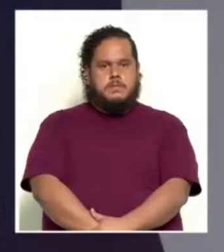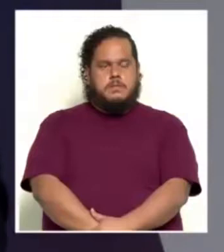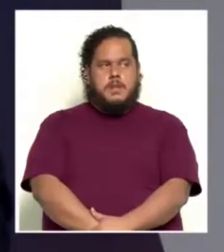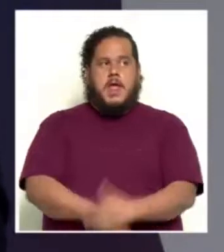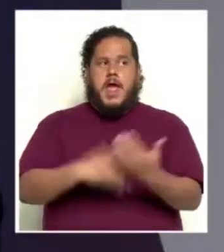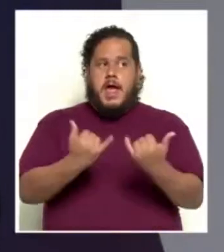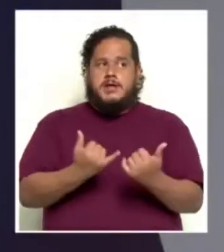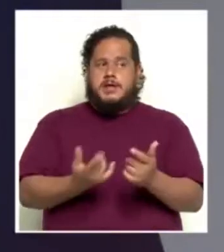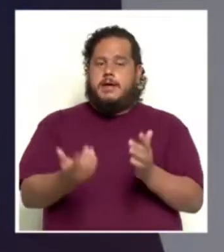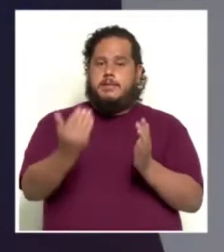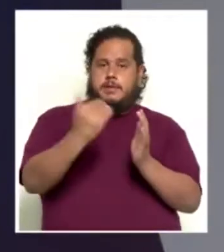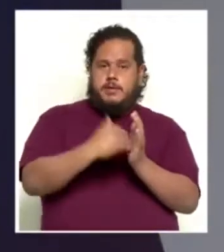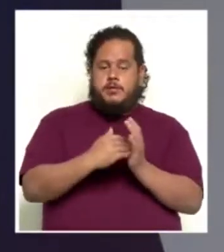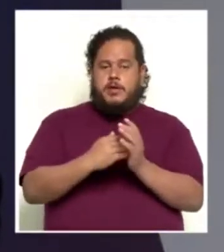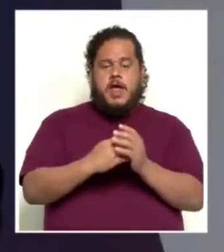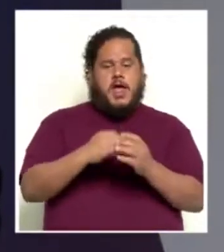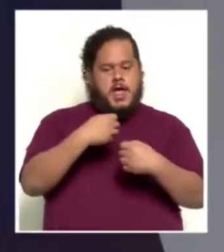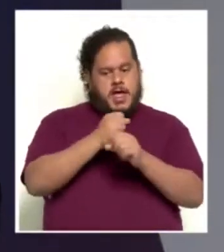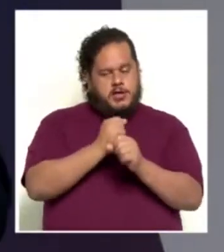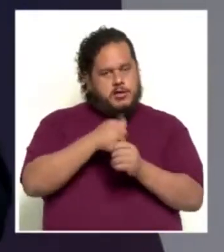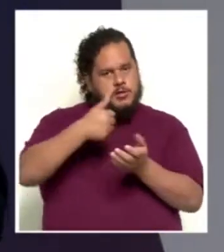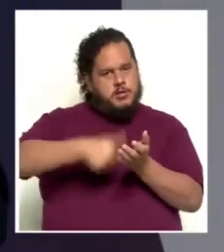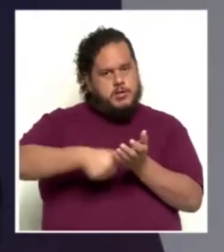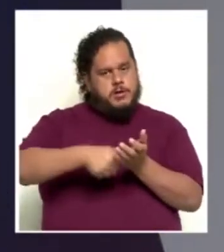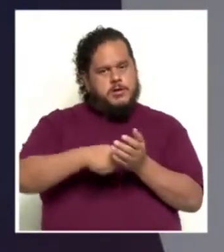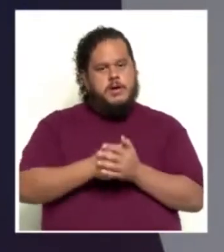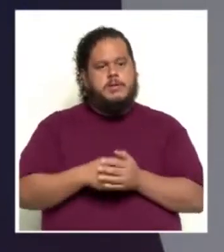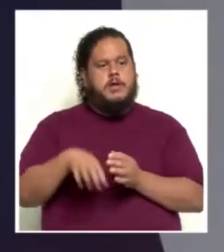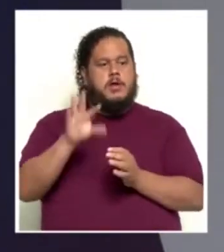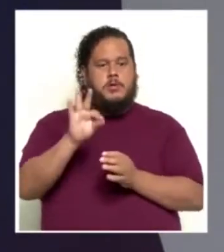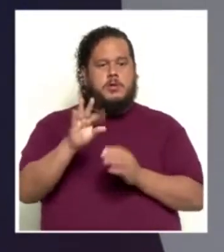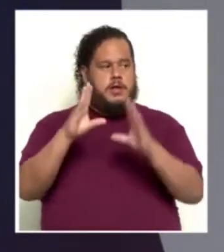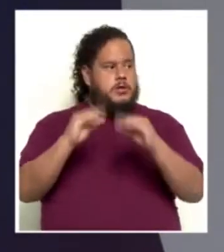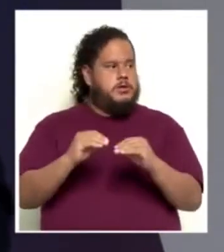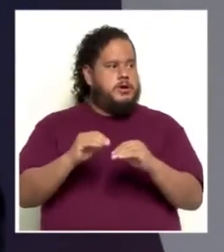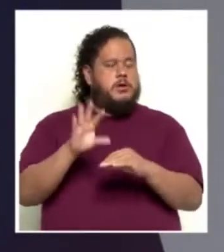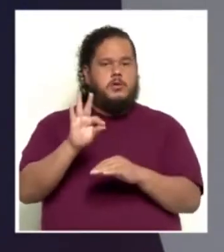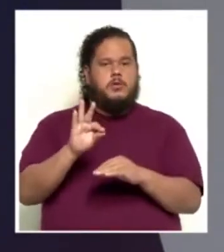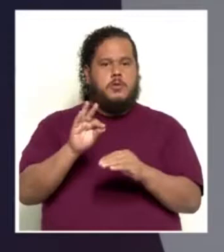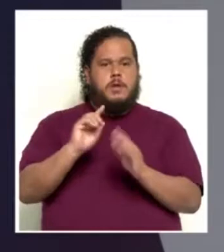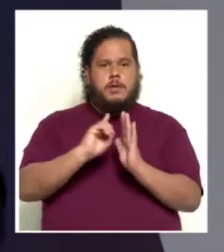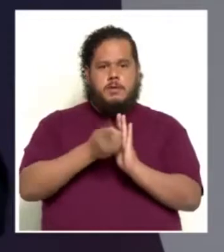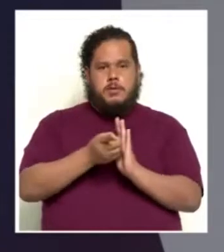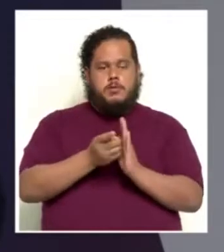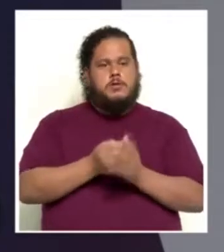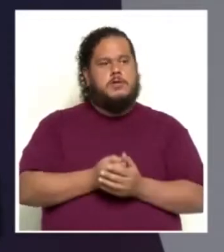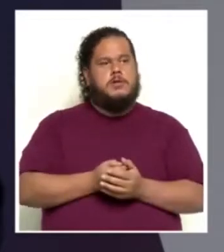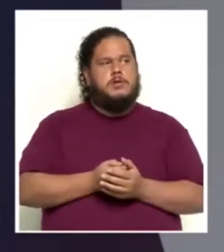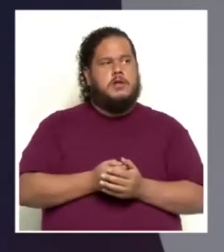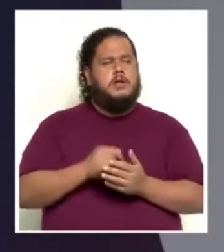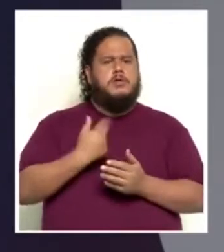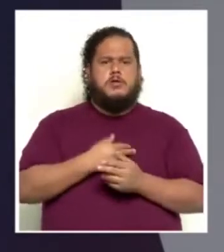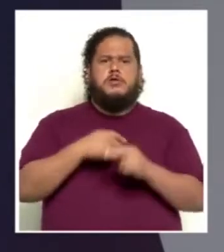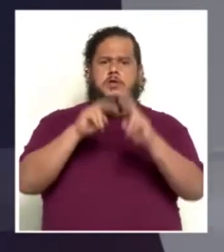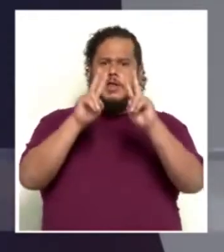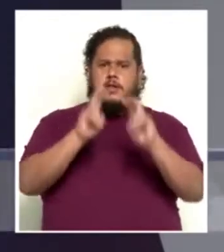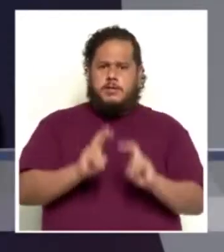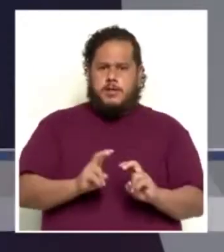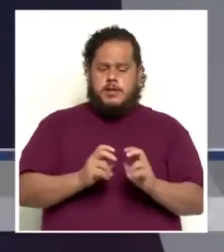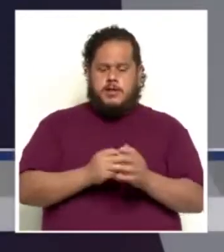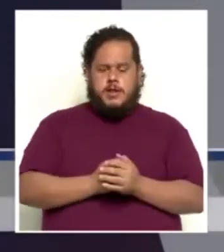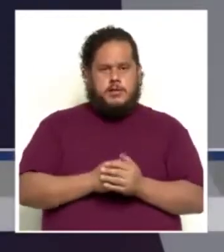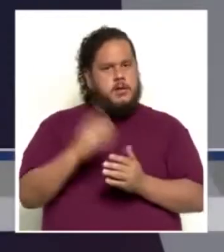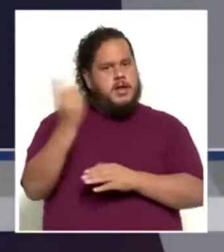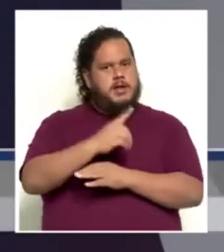Estamos de regreso en Zoom Electoral, 9 de la noche con 9 minutos, analizando el